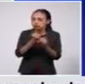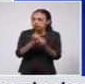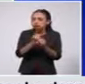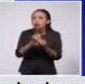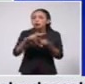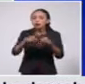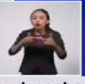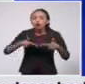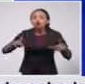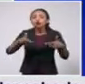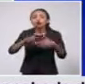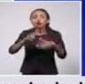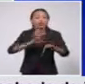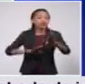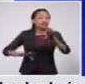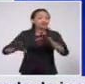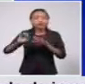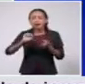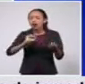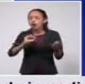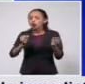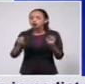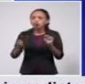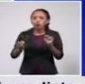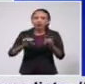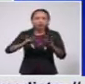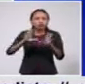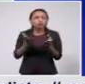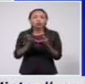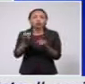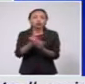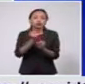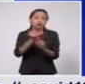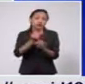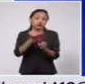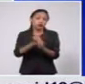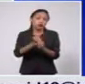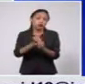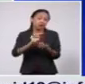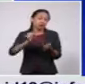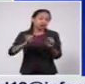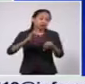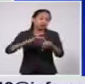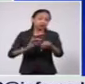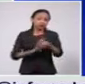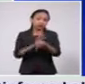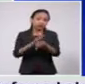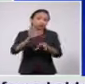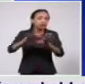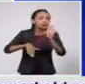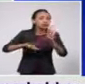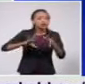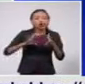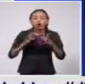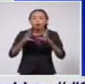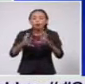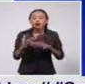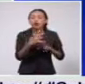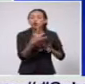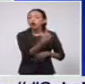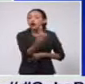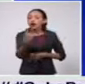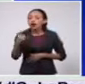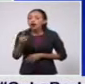Defensa conduce a las acciones en correspondencia con la complejidad de cada municipio.